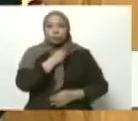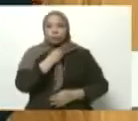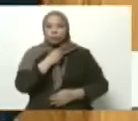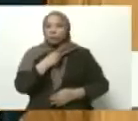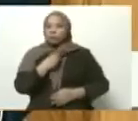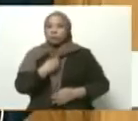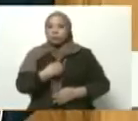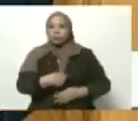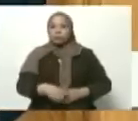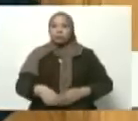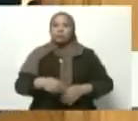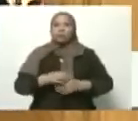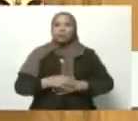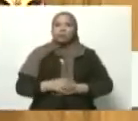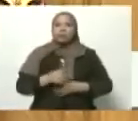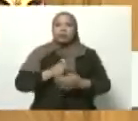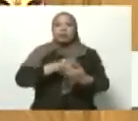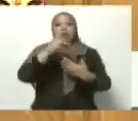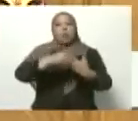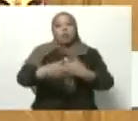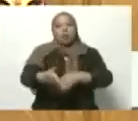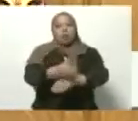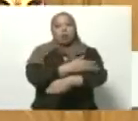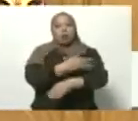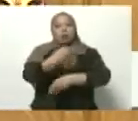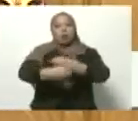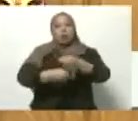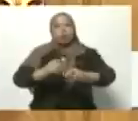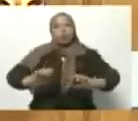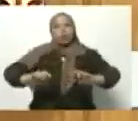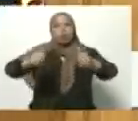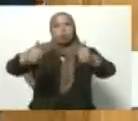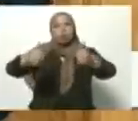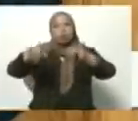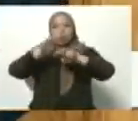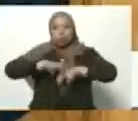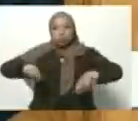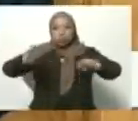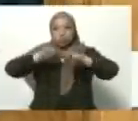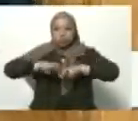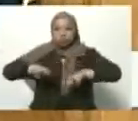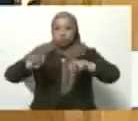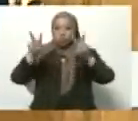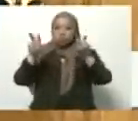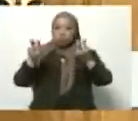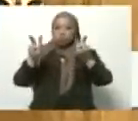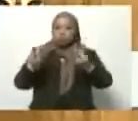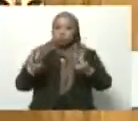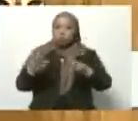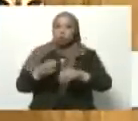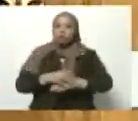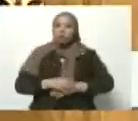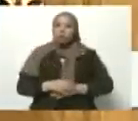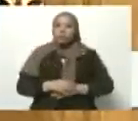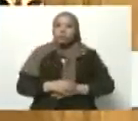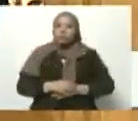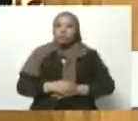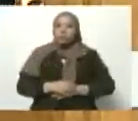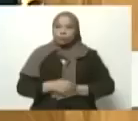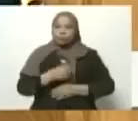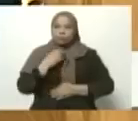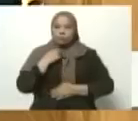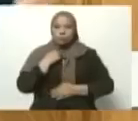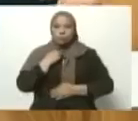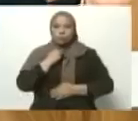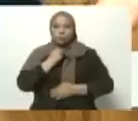armas que estaban en las gavetas, que nunca habían pensado, las van a sacar de las gavetas para crearlas. Nuevos tipos de guerra. Viene el rearme de Alemania y